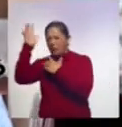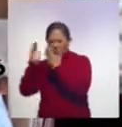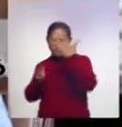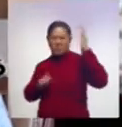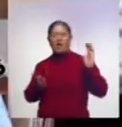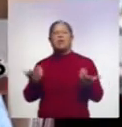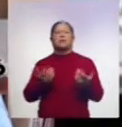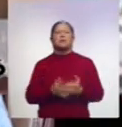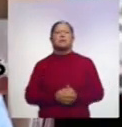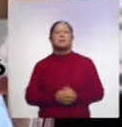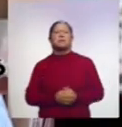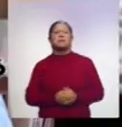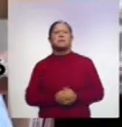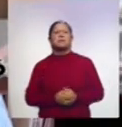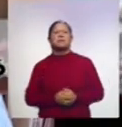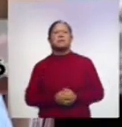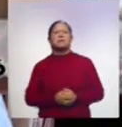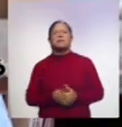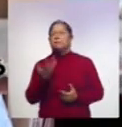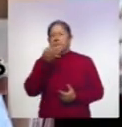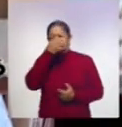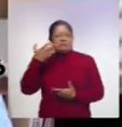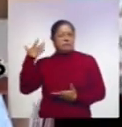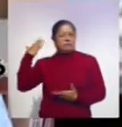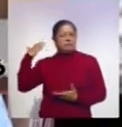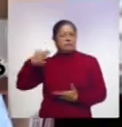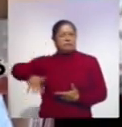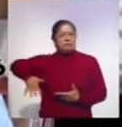tenido recientemente el tema de